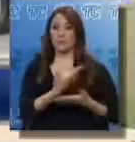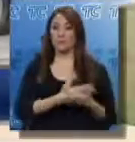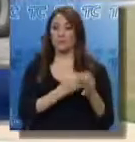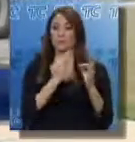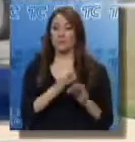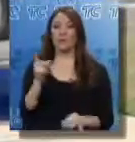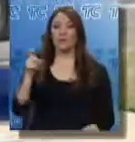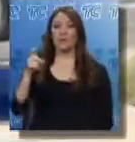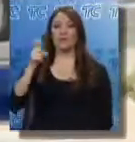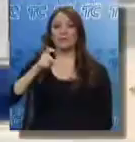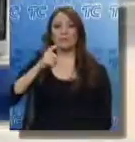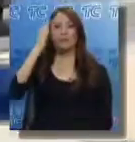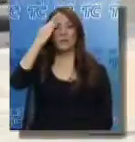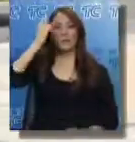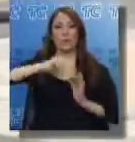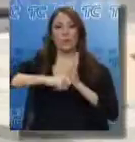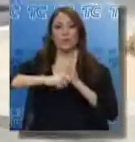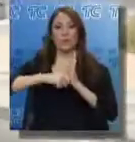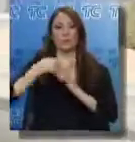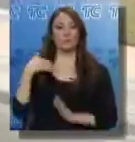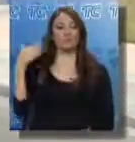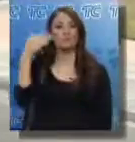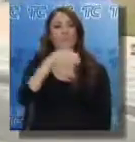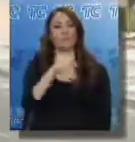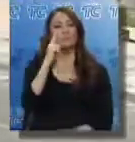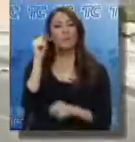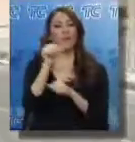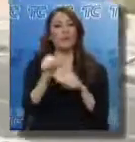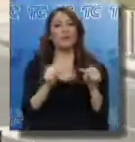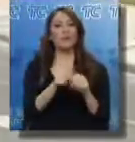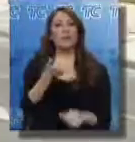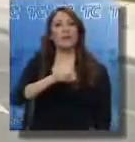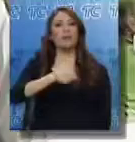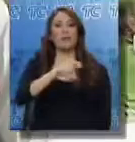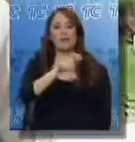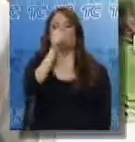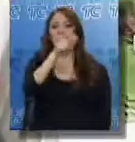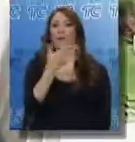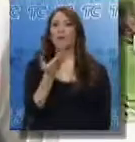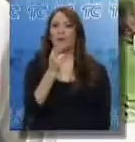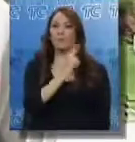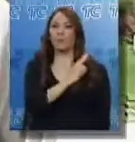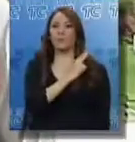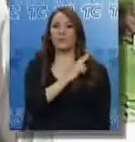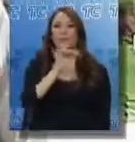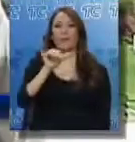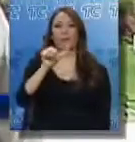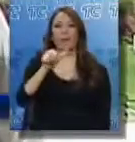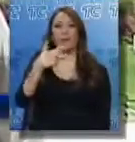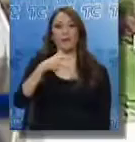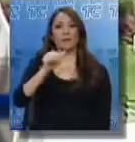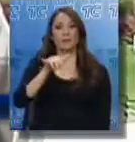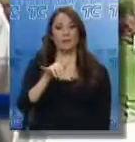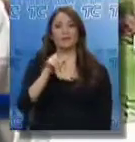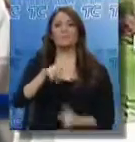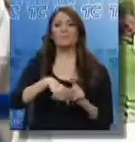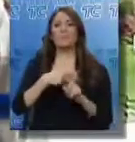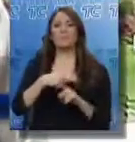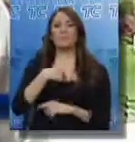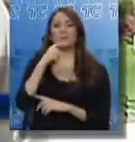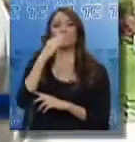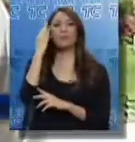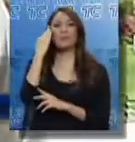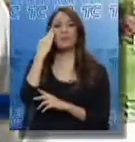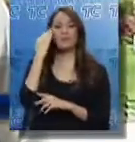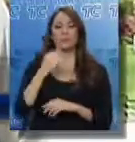el objetivo de la Comisión de la Contraloría que examinará la administración de la Universidad Yachay. Todo lo que tiene que ver con contratos, captación de personal,